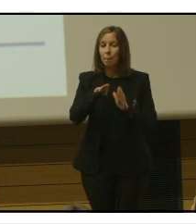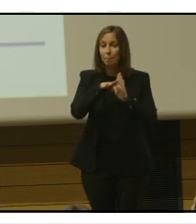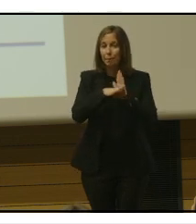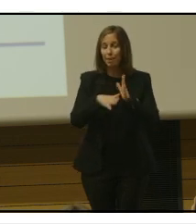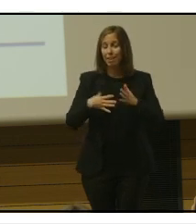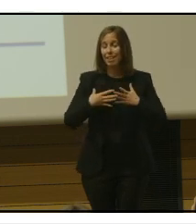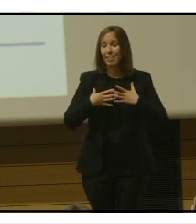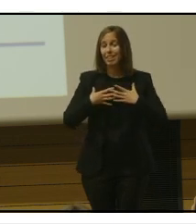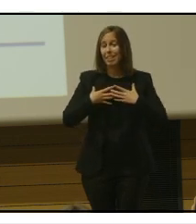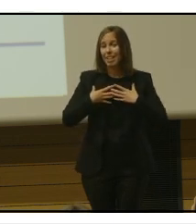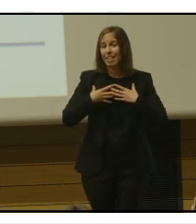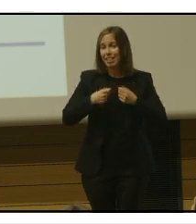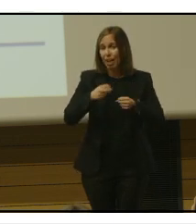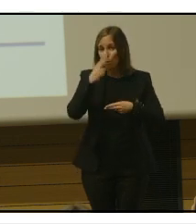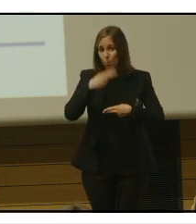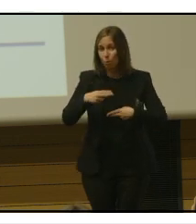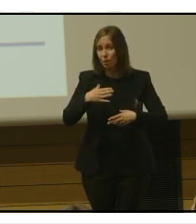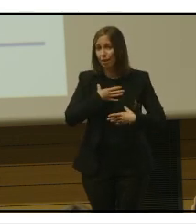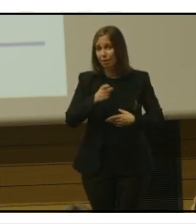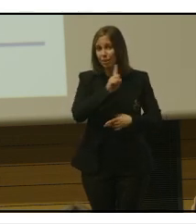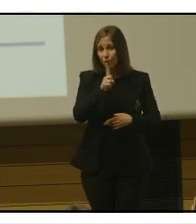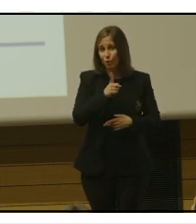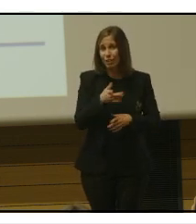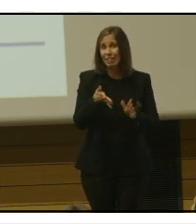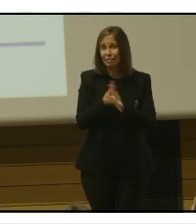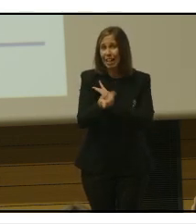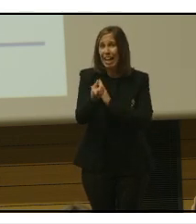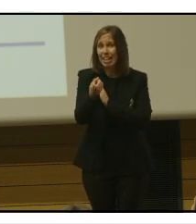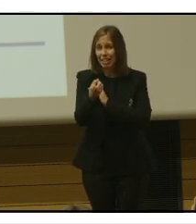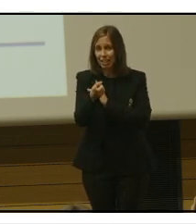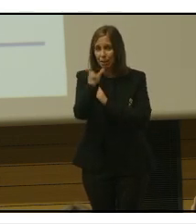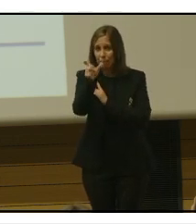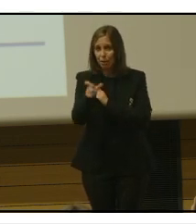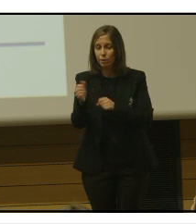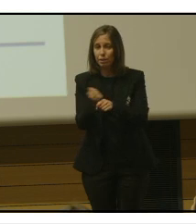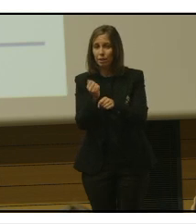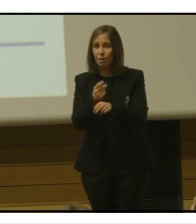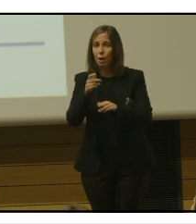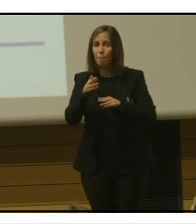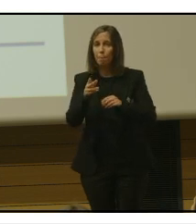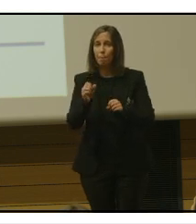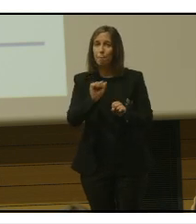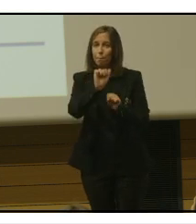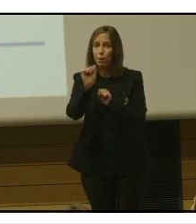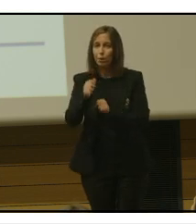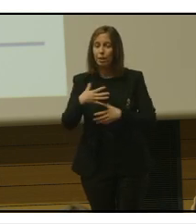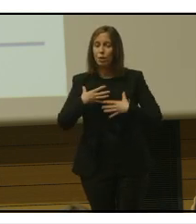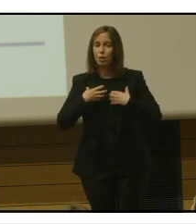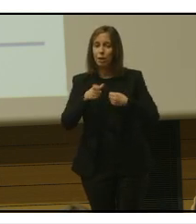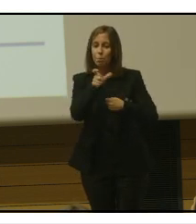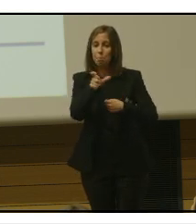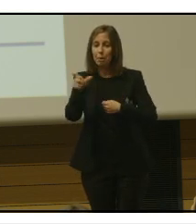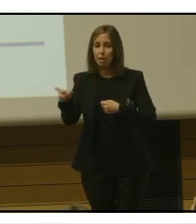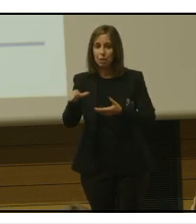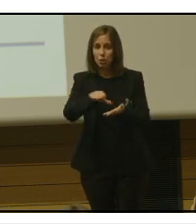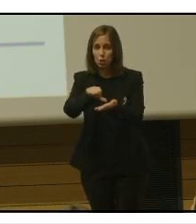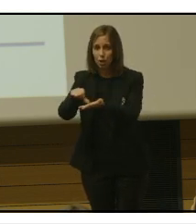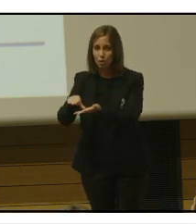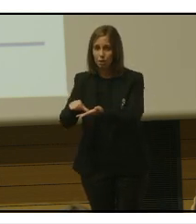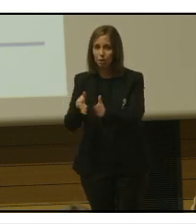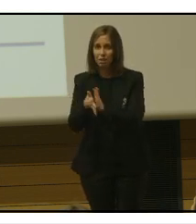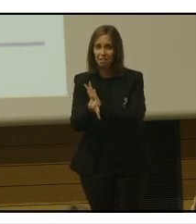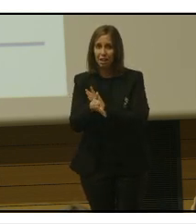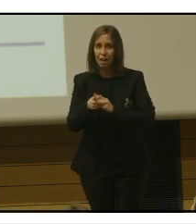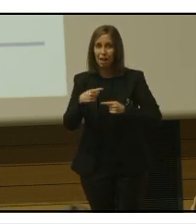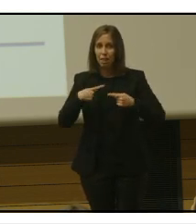son valientes, son necesarias, porque una persona que trabaja en protección de la salud de la población no toma